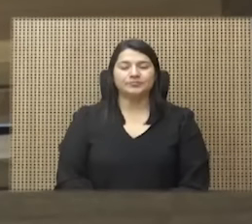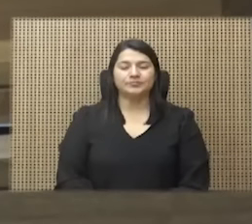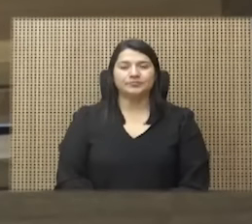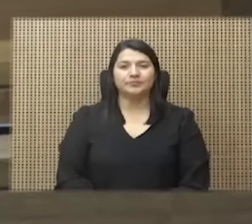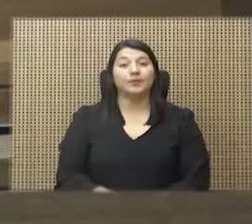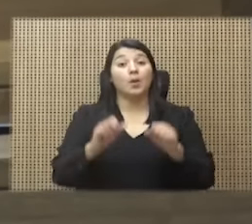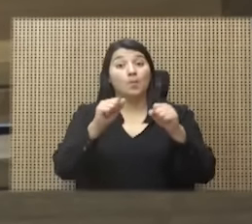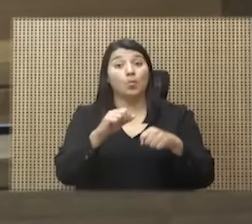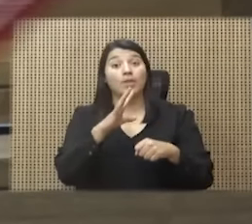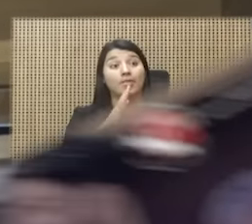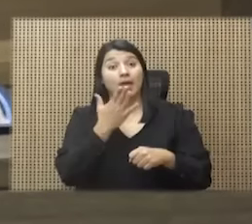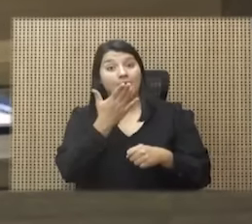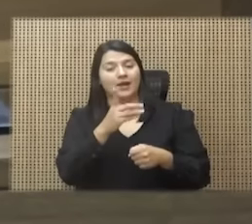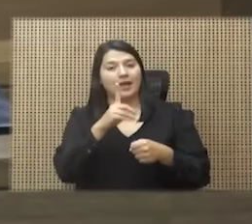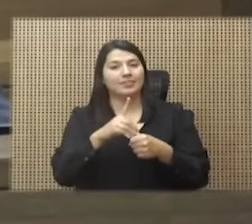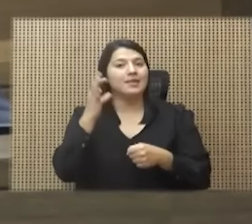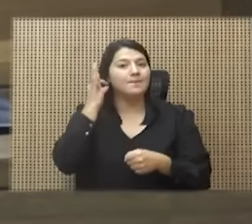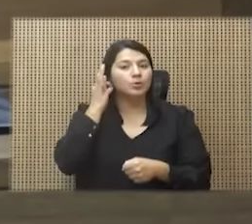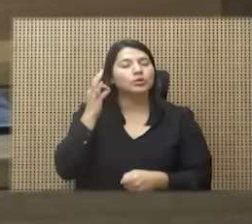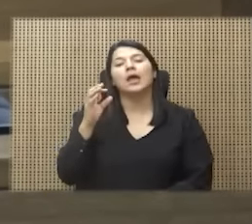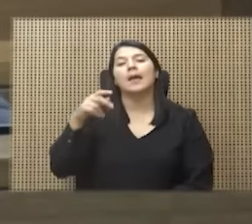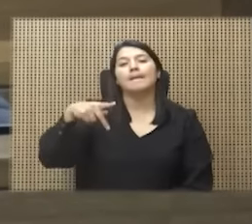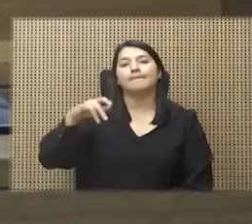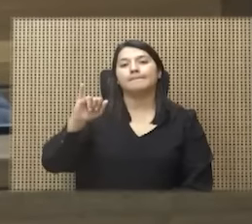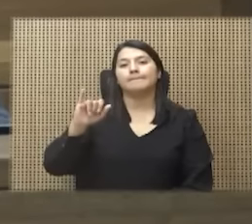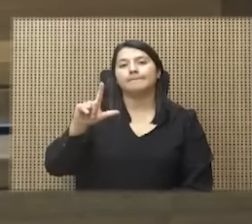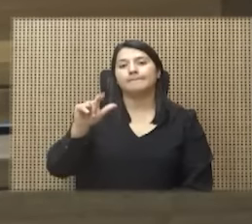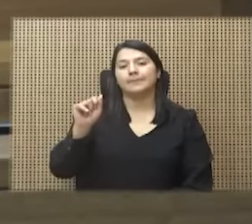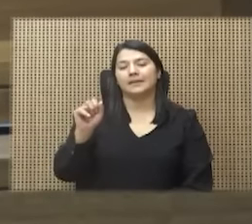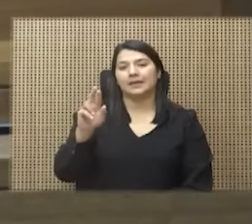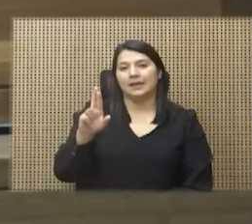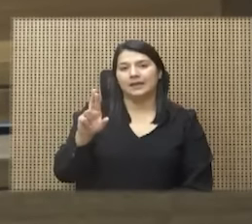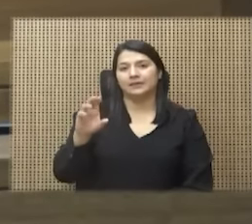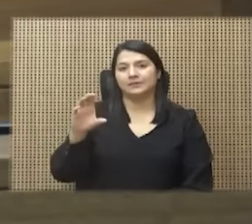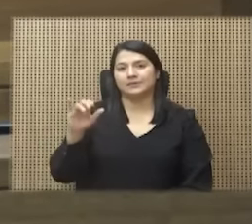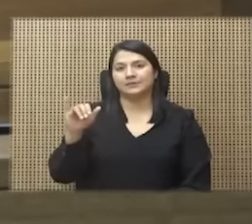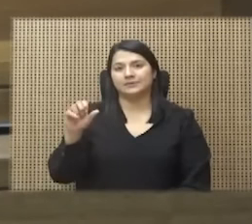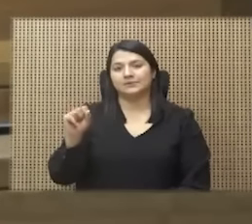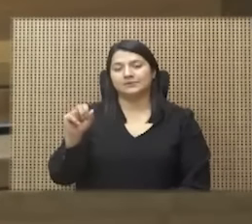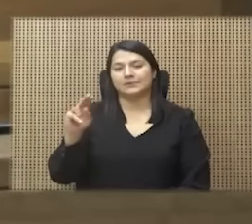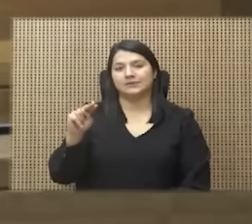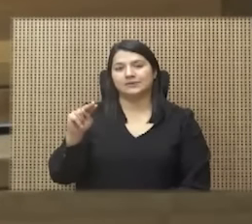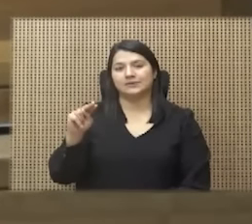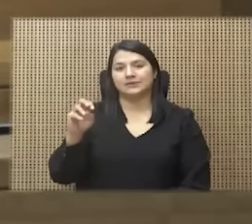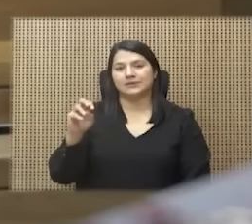Tiene la palabra la diputada Cisneros Gallo Pilar por